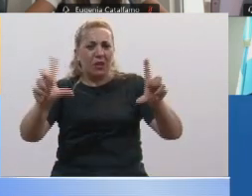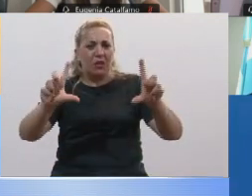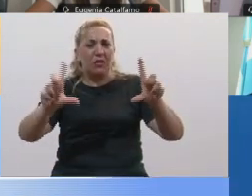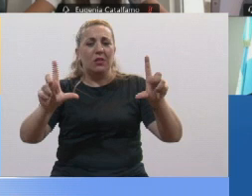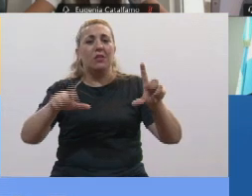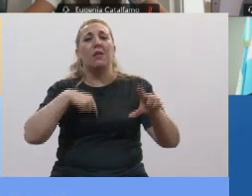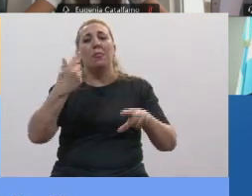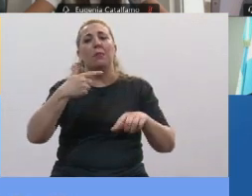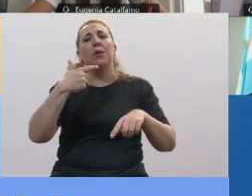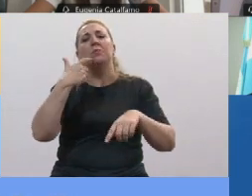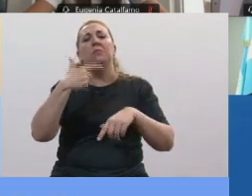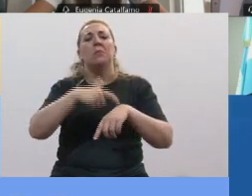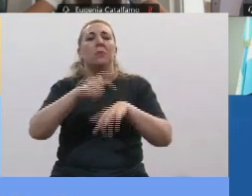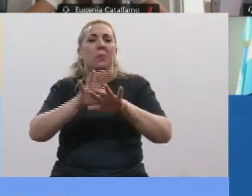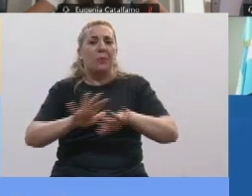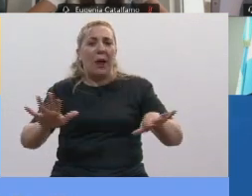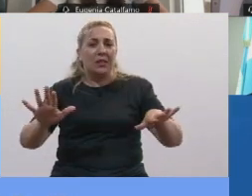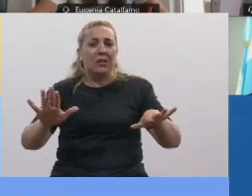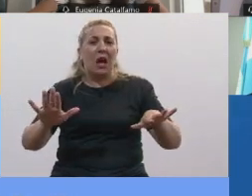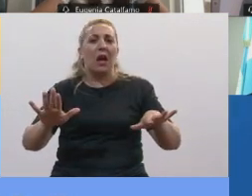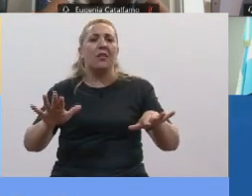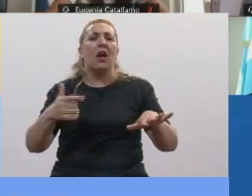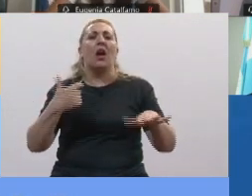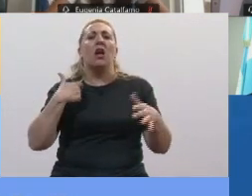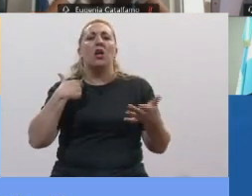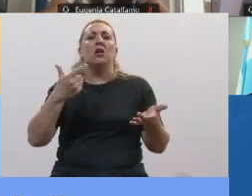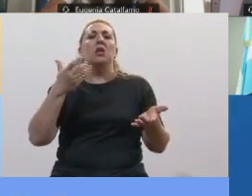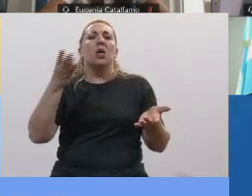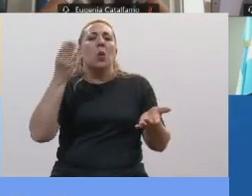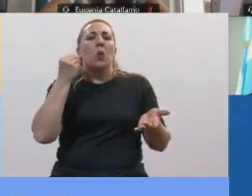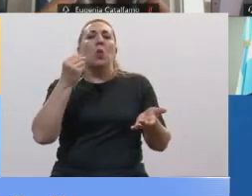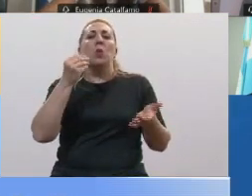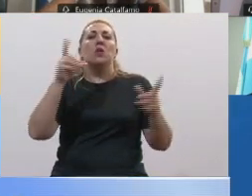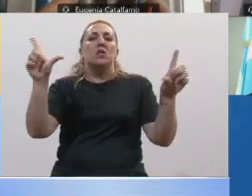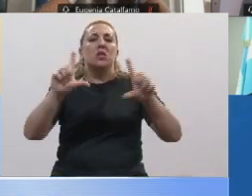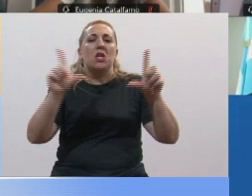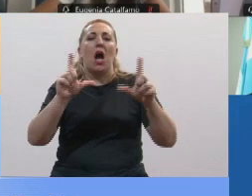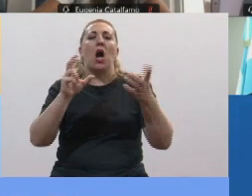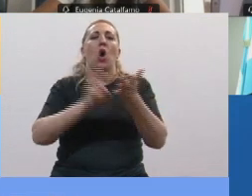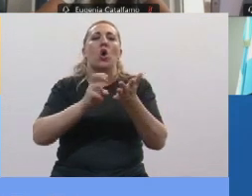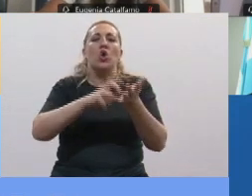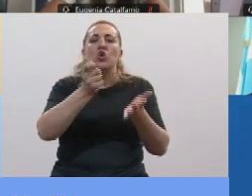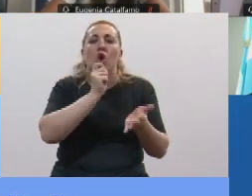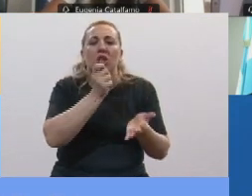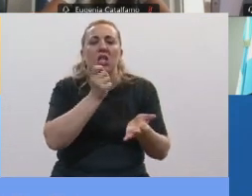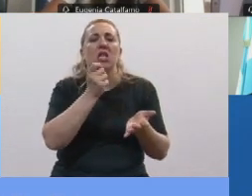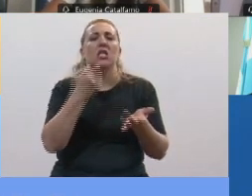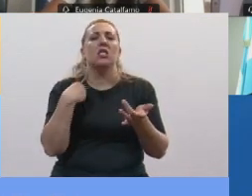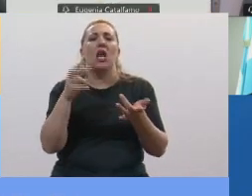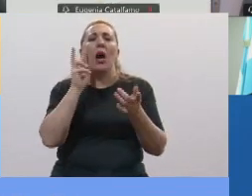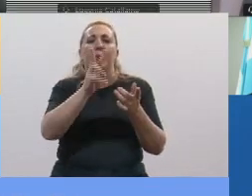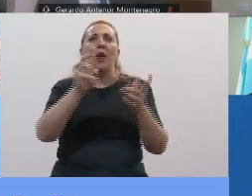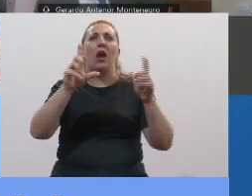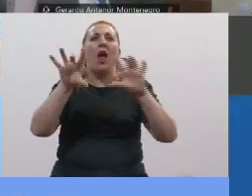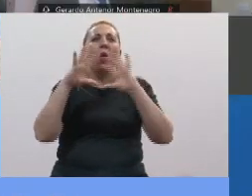a medida que iban pasando las horas y uno iba escuchando los noticieros y la repercusión que tenía en el